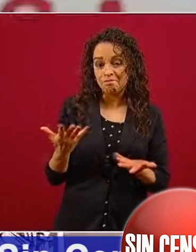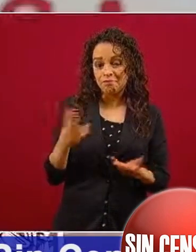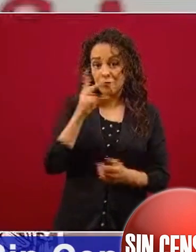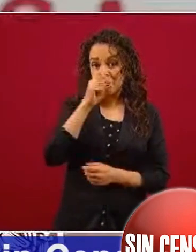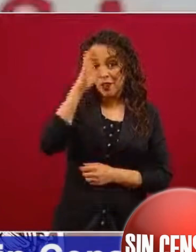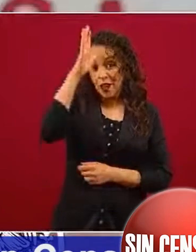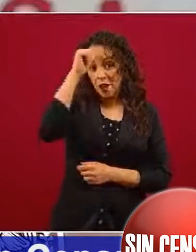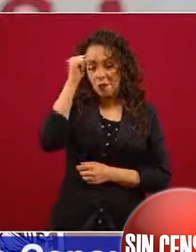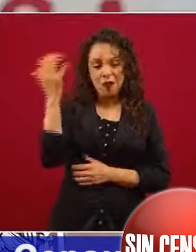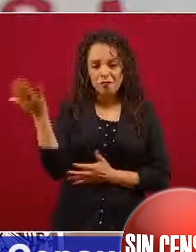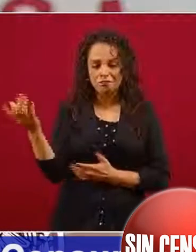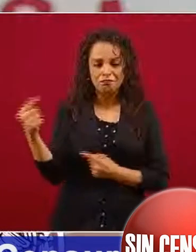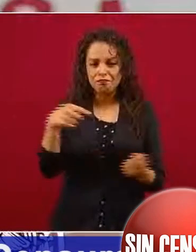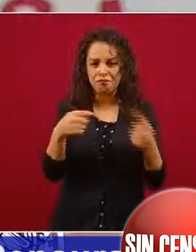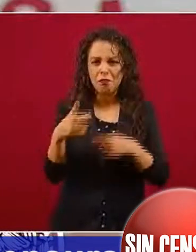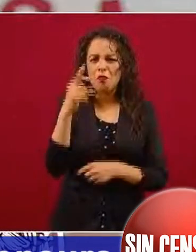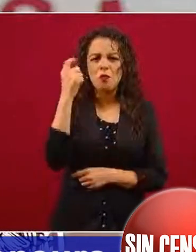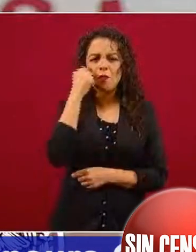priorizar.